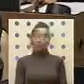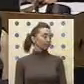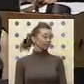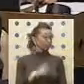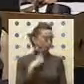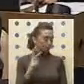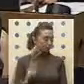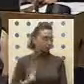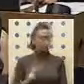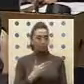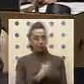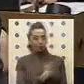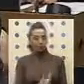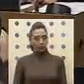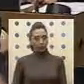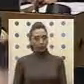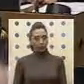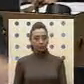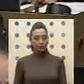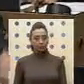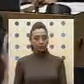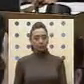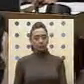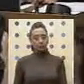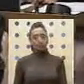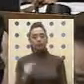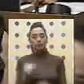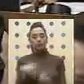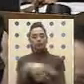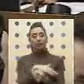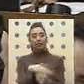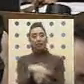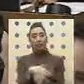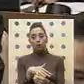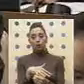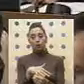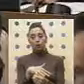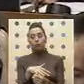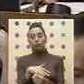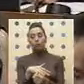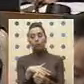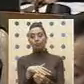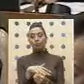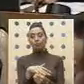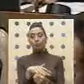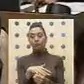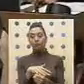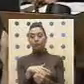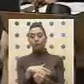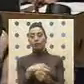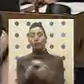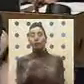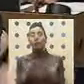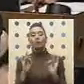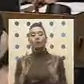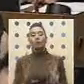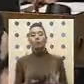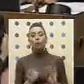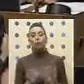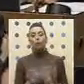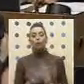Señor presidente, dada esta situación, que es la que finalmente determina las oscilaciones del precio de